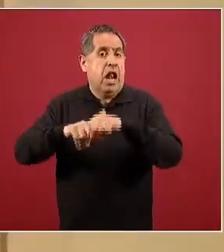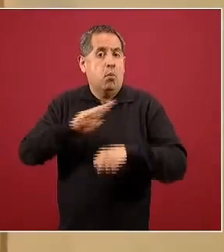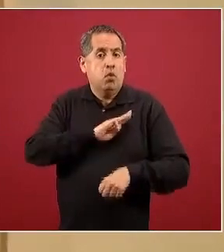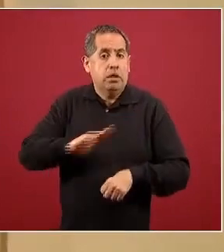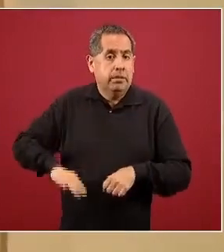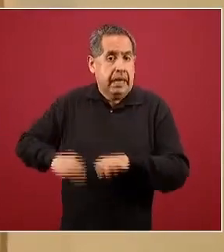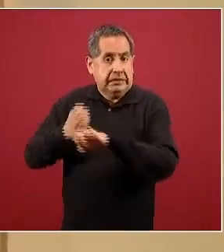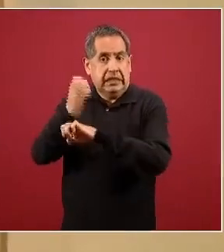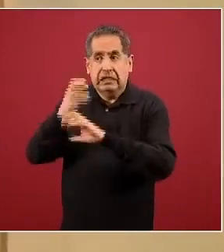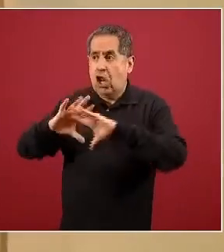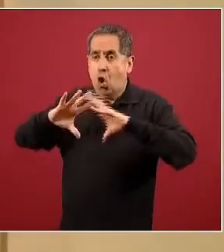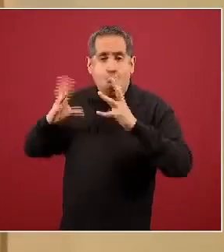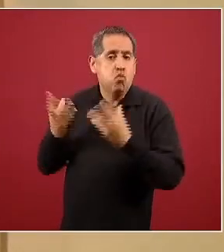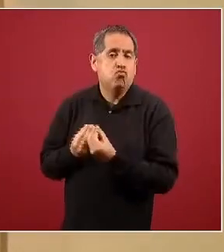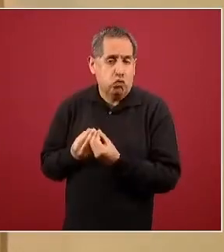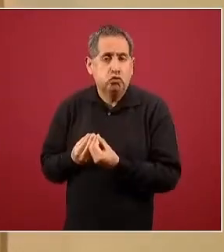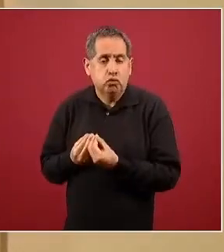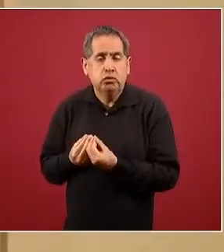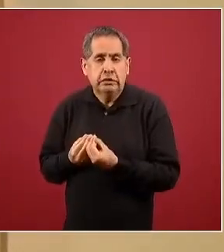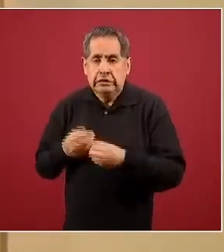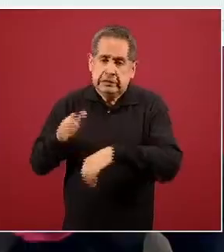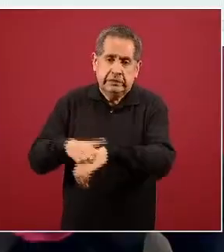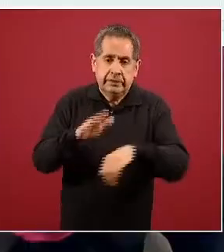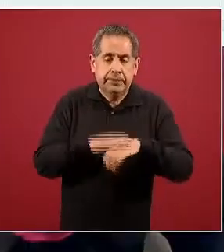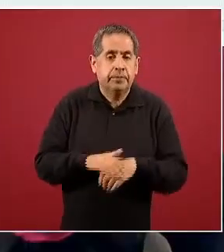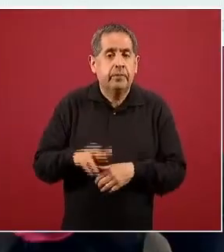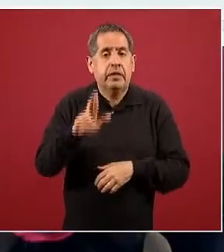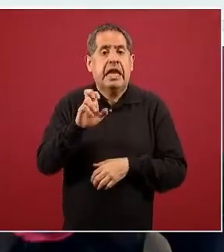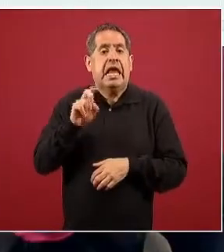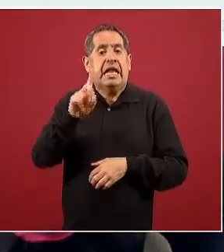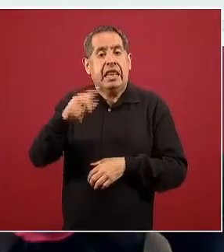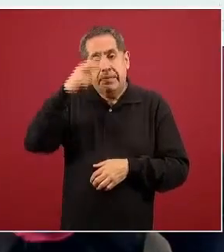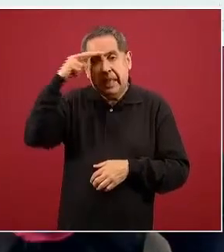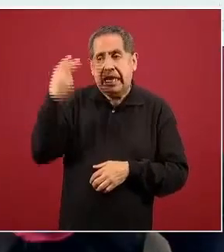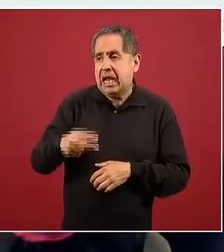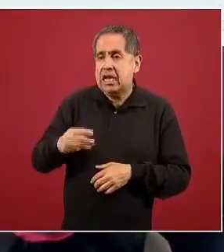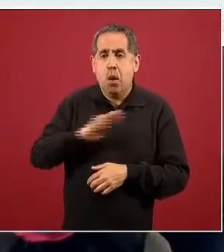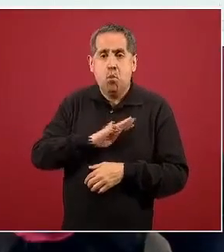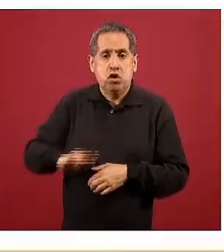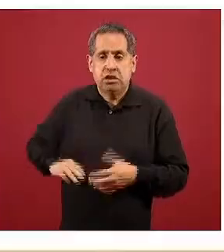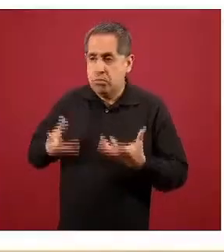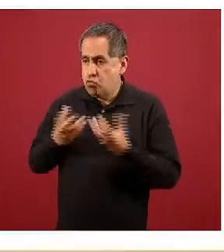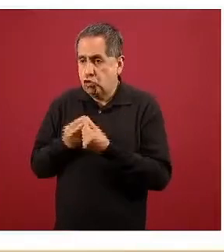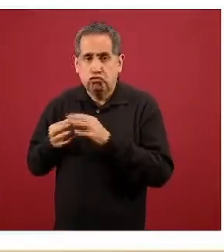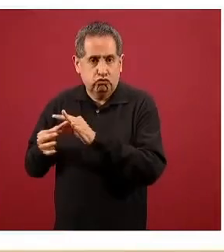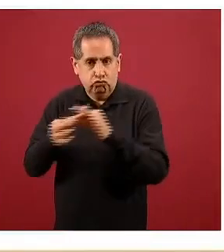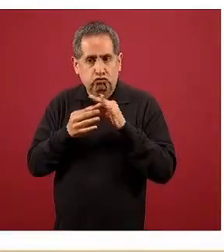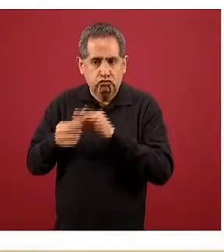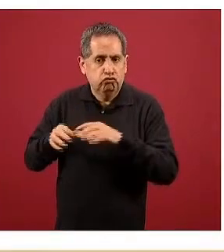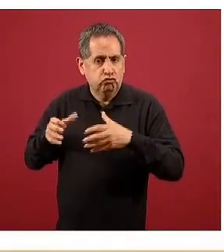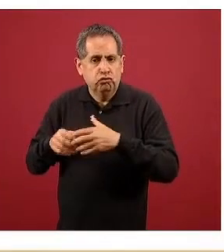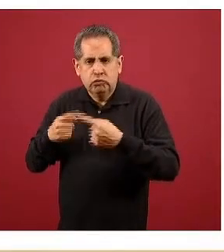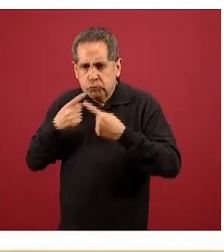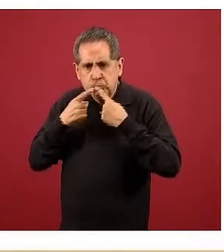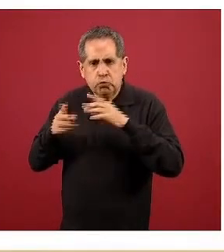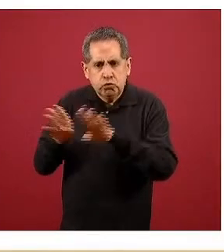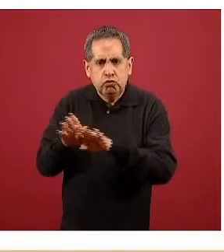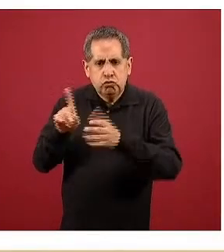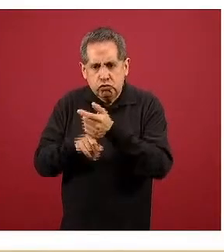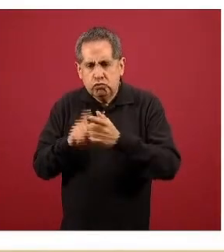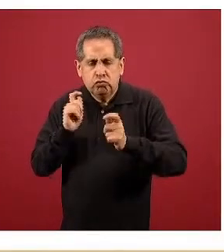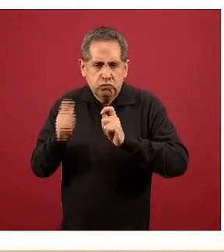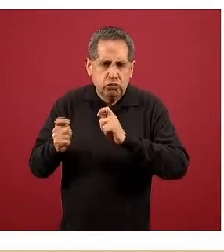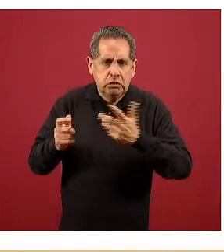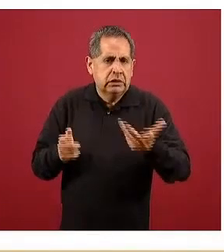conjunto. Ya lo he mencionado, a través de la Red Mexicana de Municipios Saludables estamos trabajando con